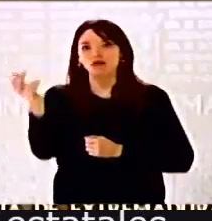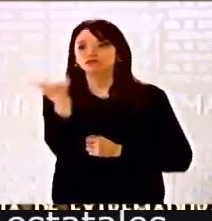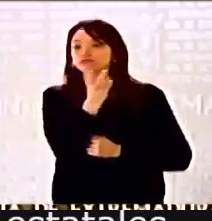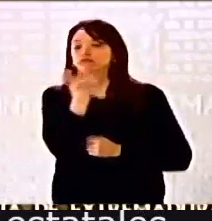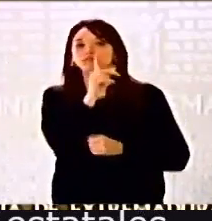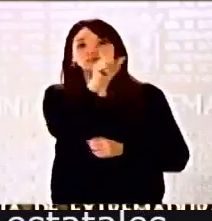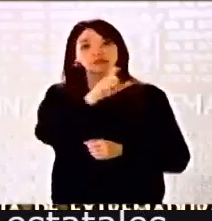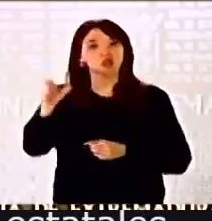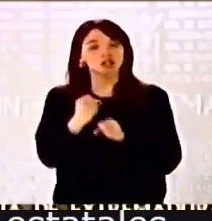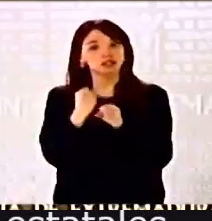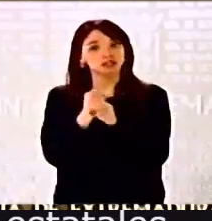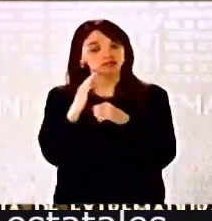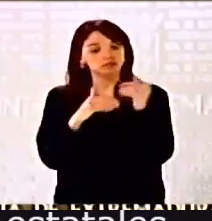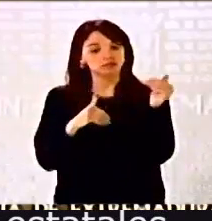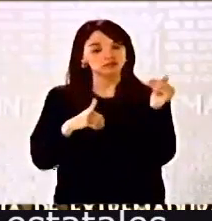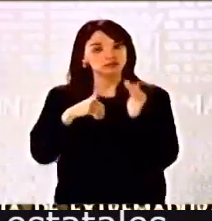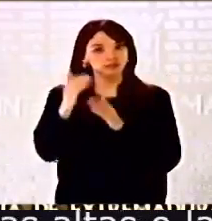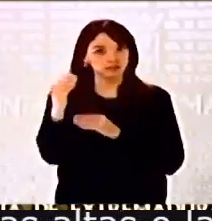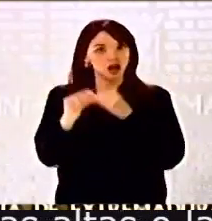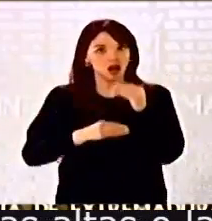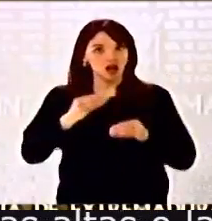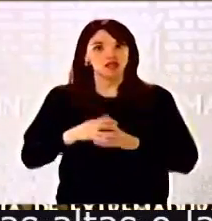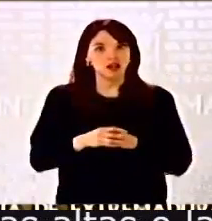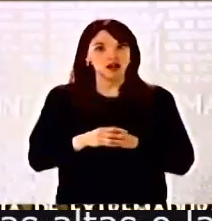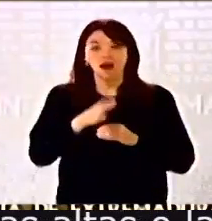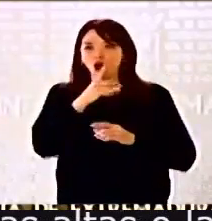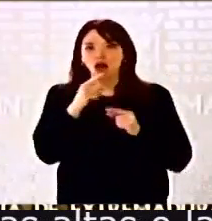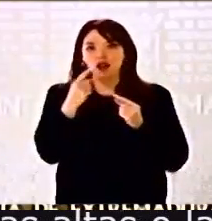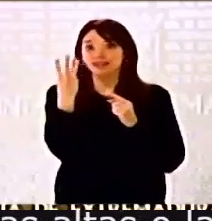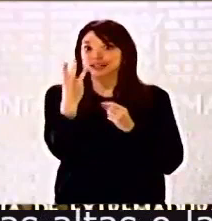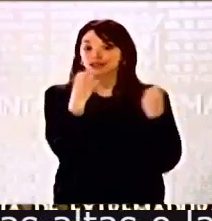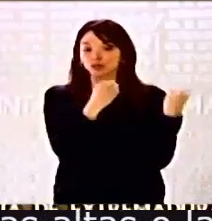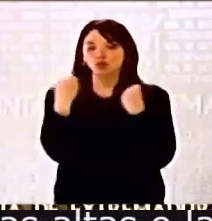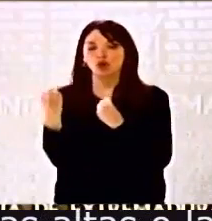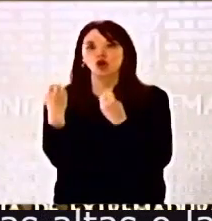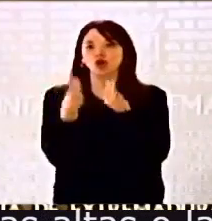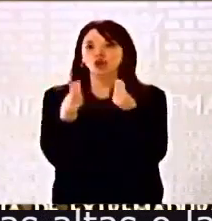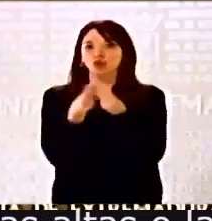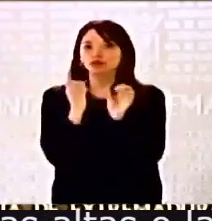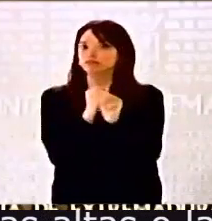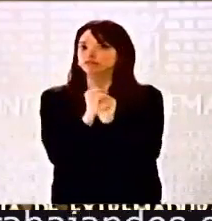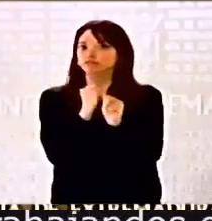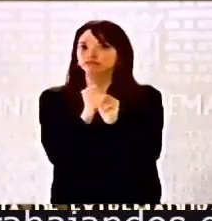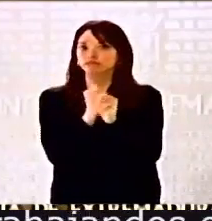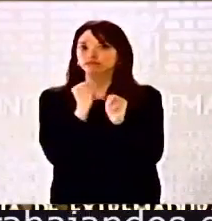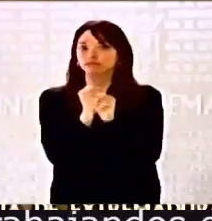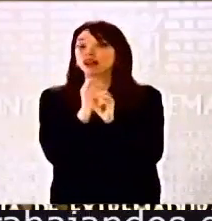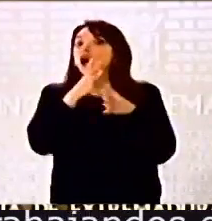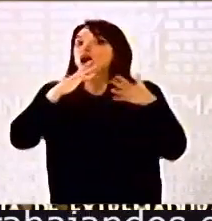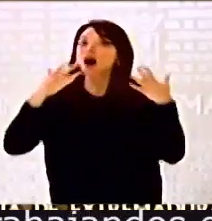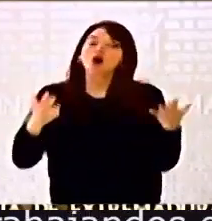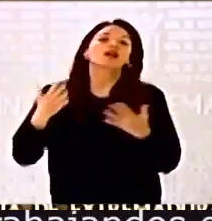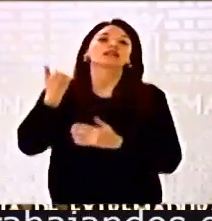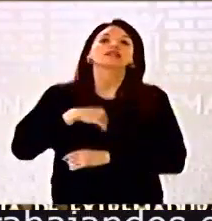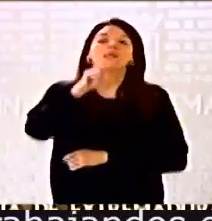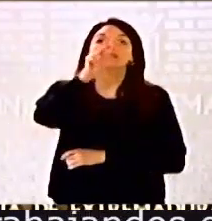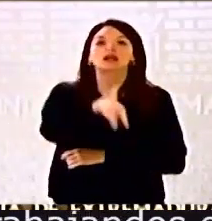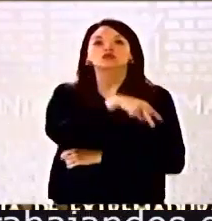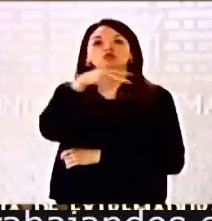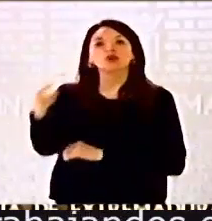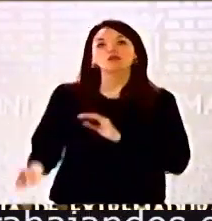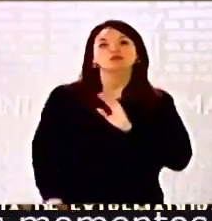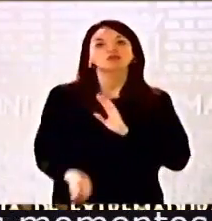y estábamos trabajando en las tres líneas. Y los resultados que tenemos en estos momentos, a 25 de abril, es verdad